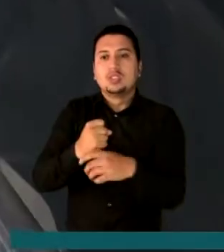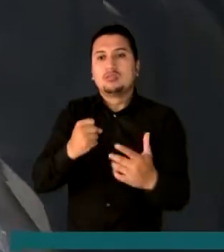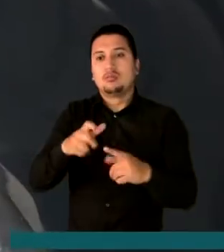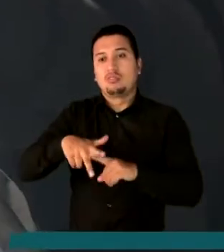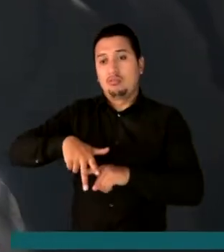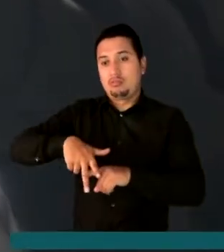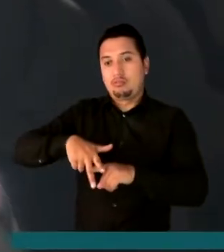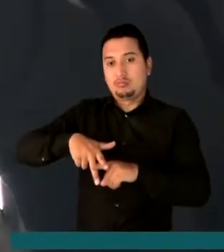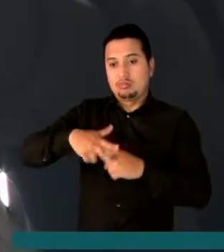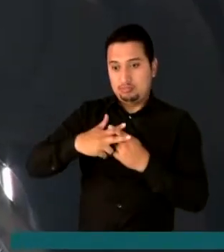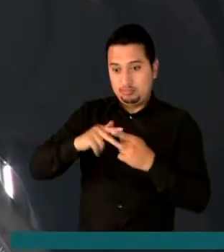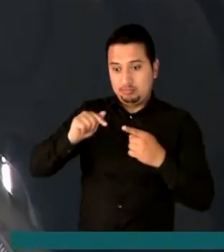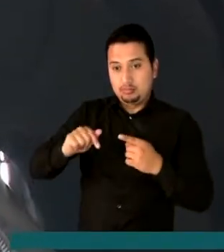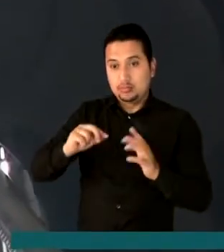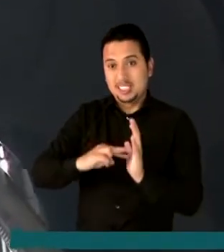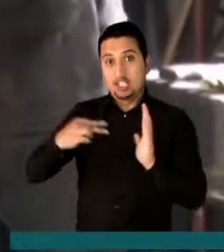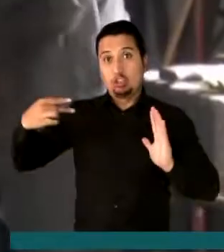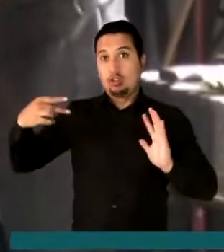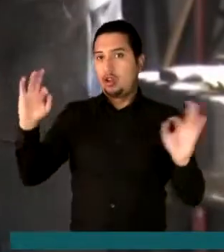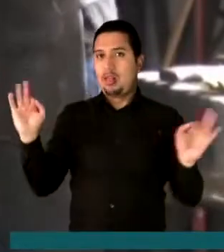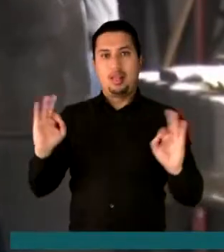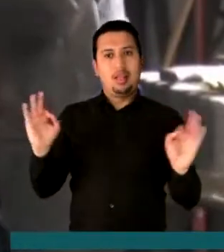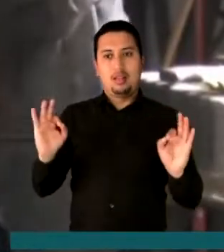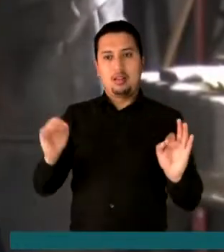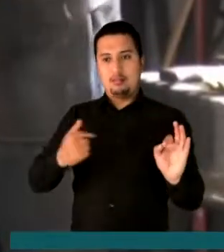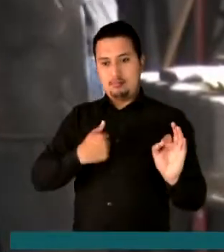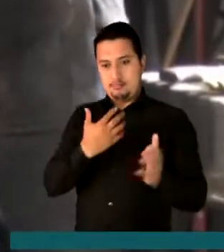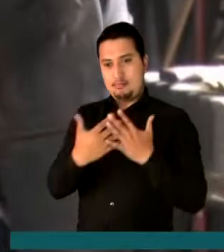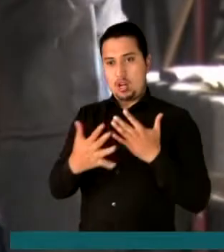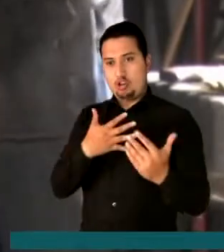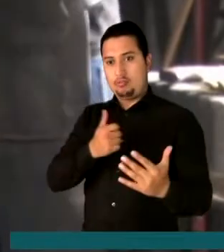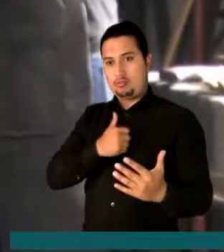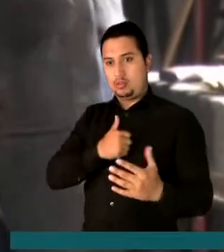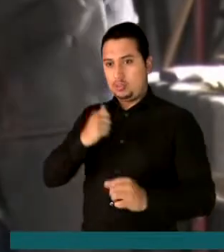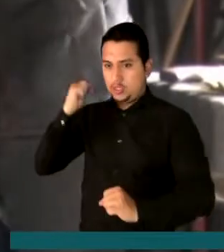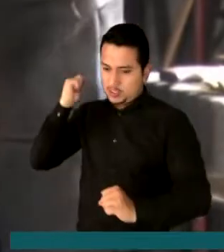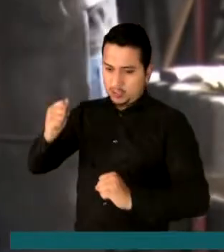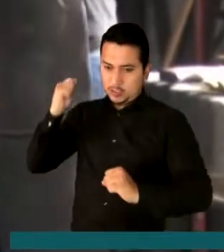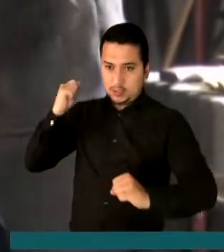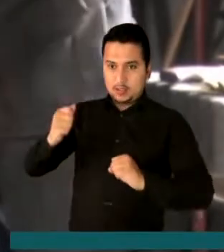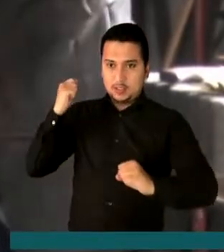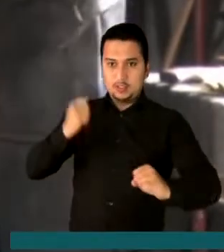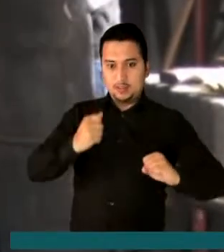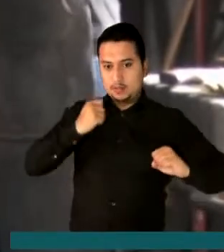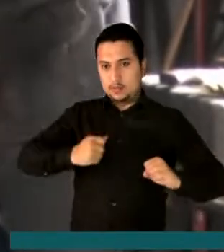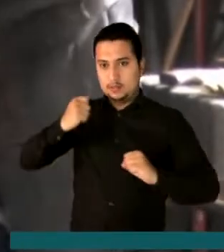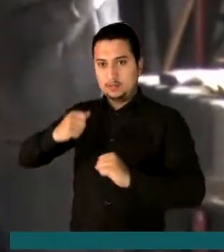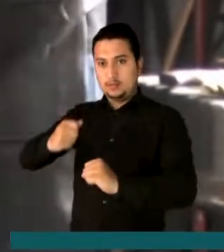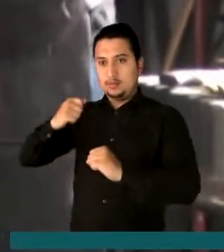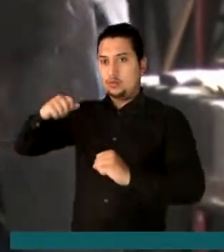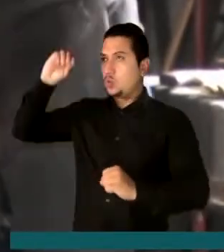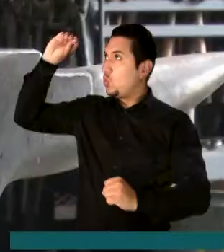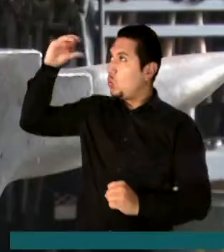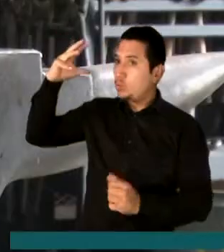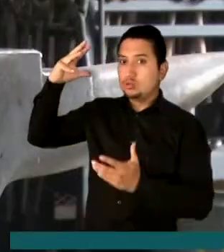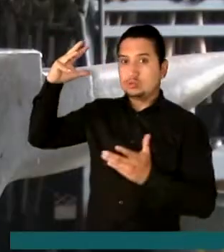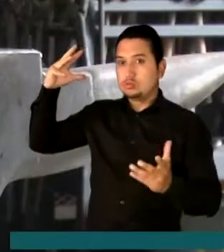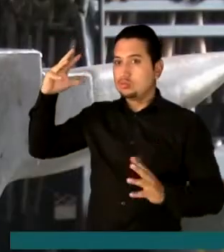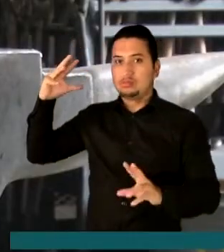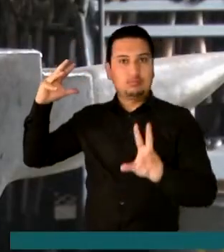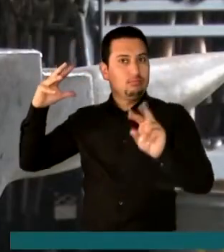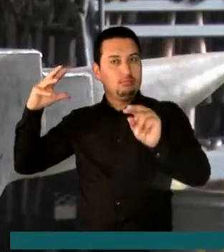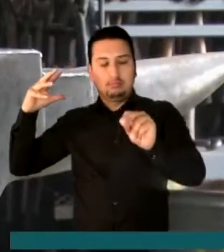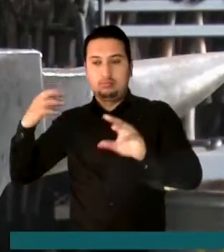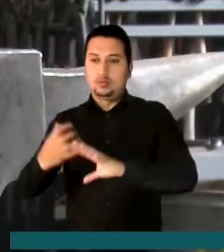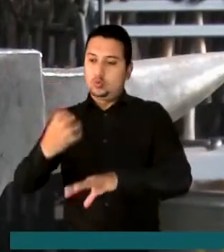oficio es que la tecnología no interviene, solo es la mano del artista. No necesitamos nada de tecnología